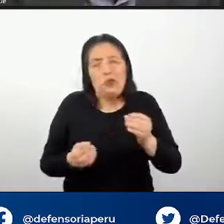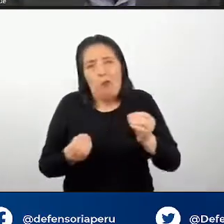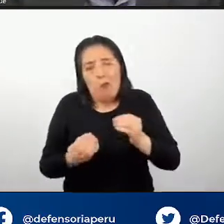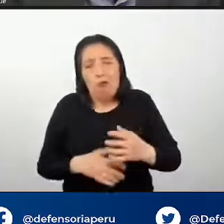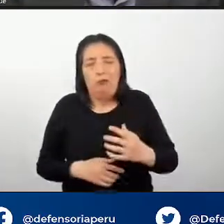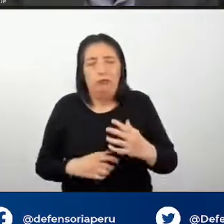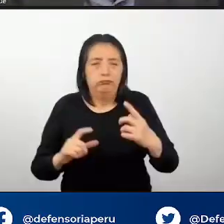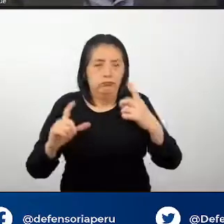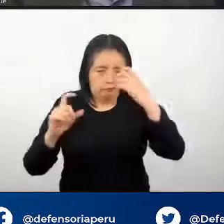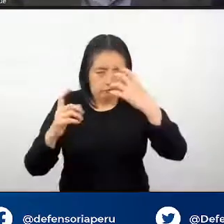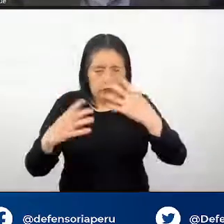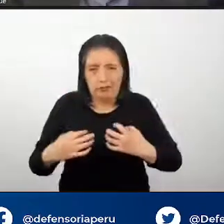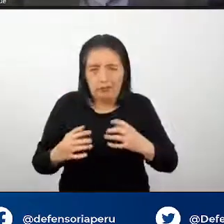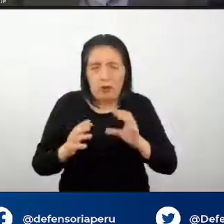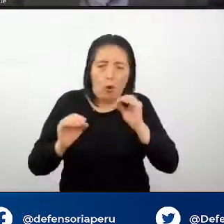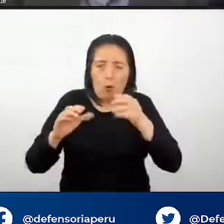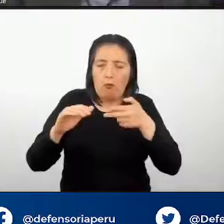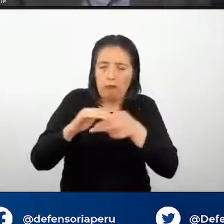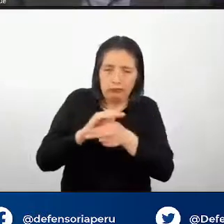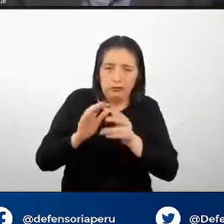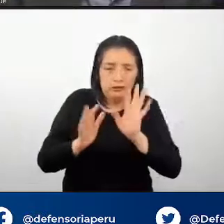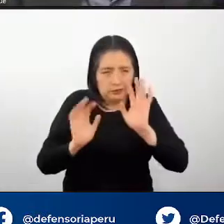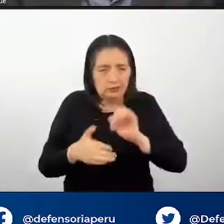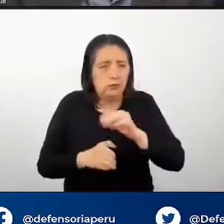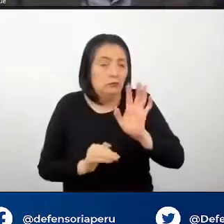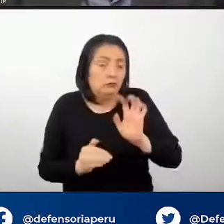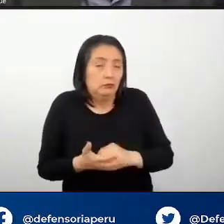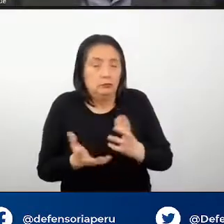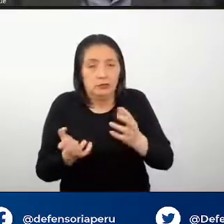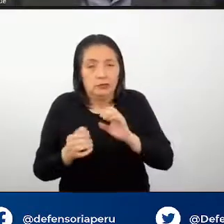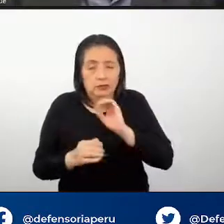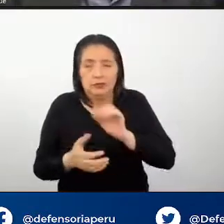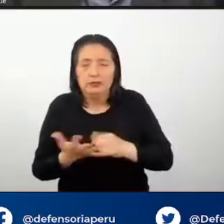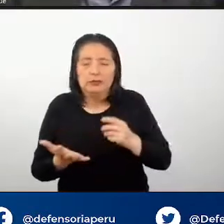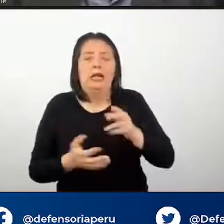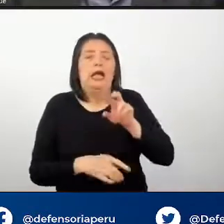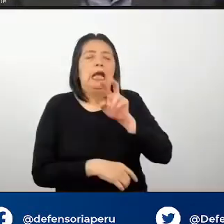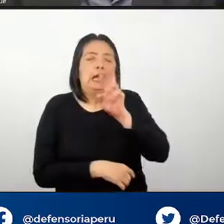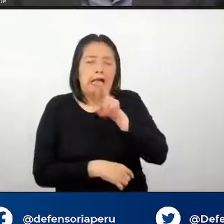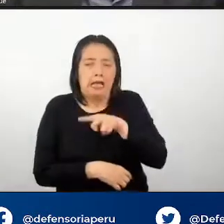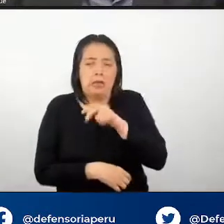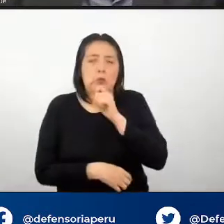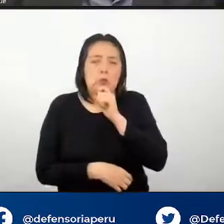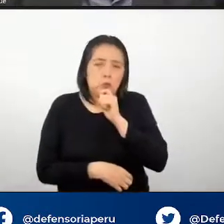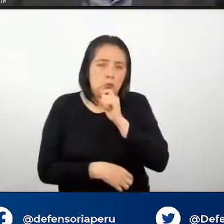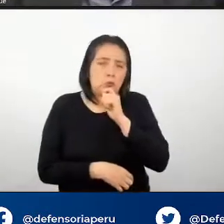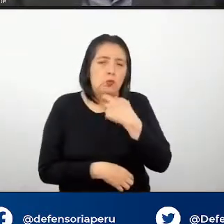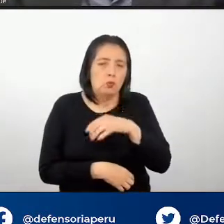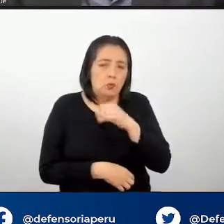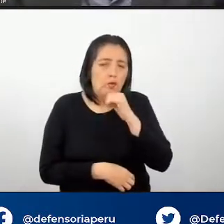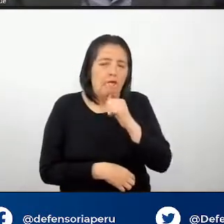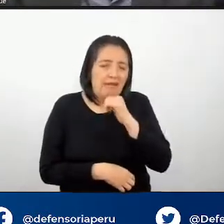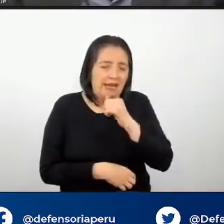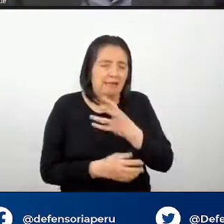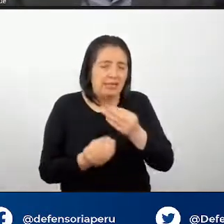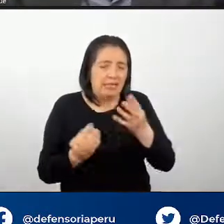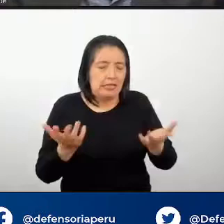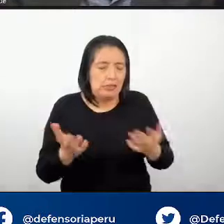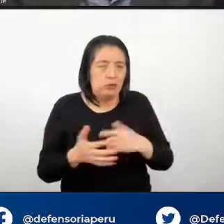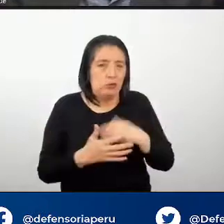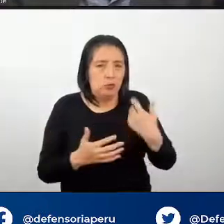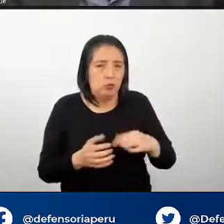como querramos llamarla, nos ha puesto frente pues, a unas carencias tremendas, ¿no?, con las cuales hemos